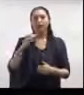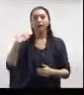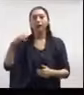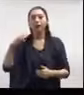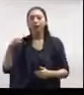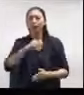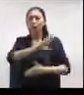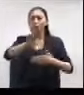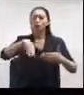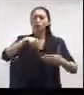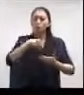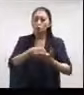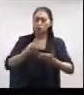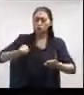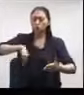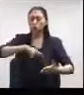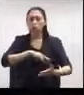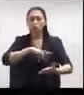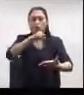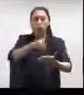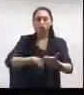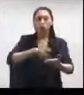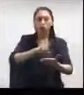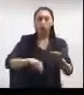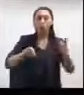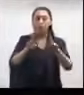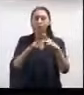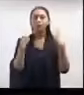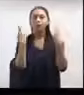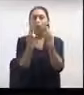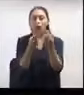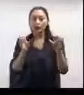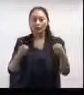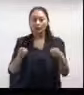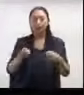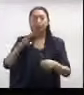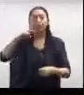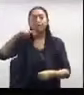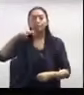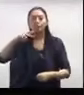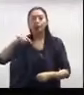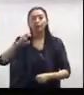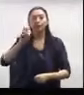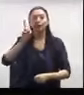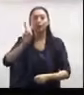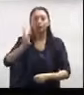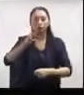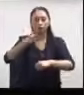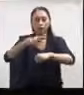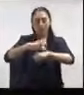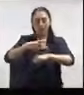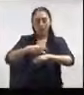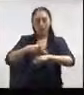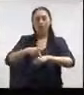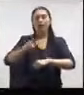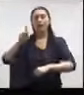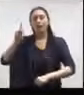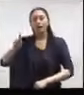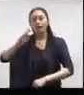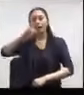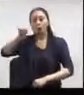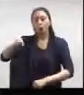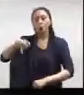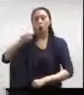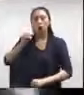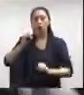los que estamos aquí votamos para que las sesiones se llevaran a cabo los días martes a las 2 de la tarde y los días jueves a